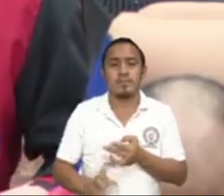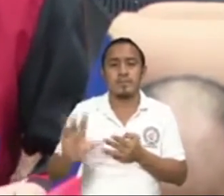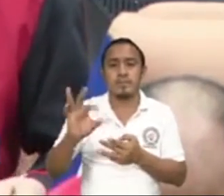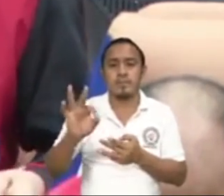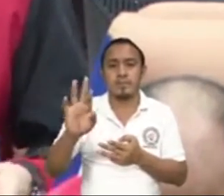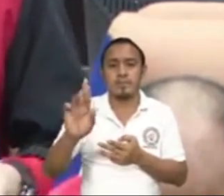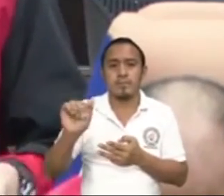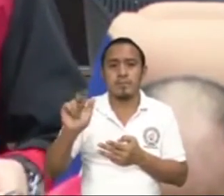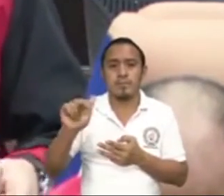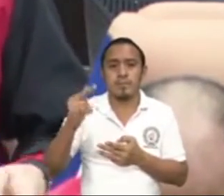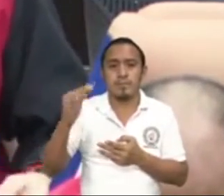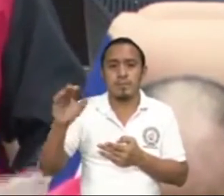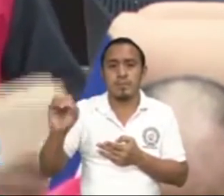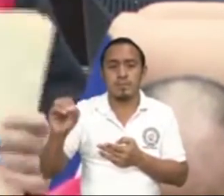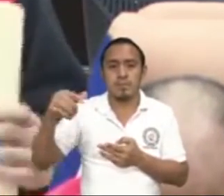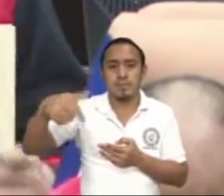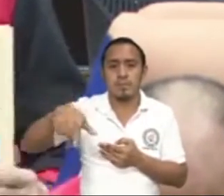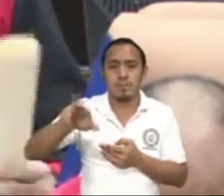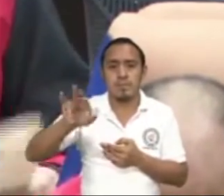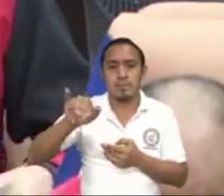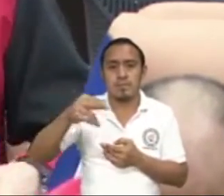y Francisco Quiñones